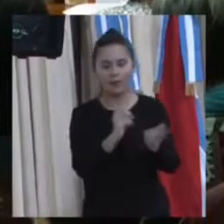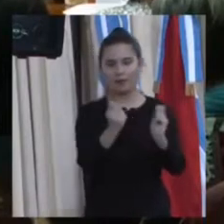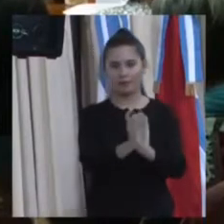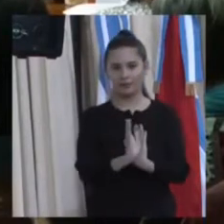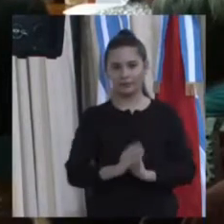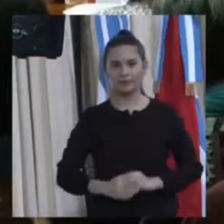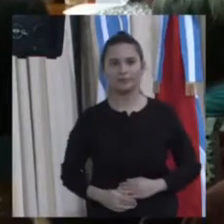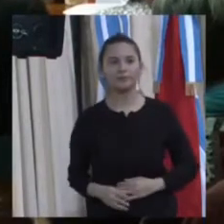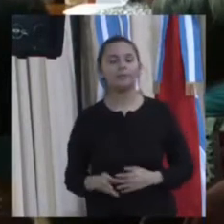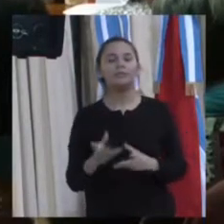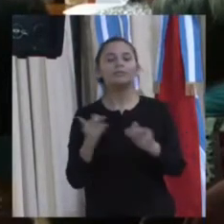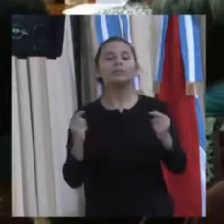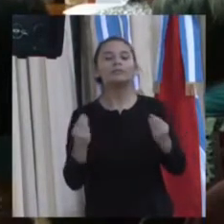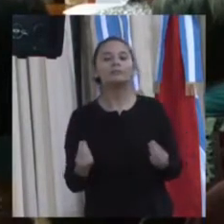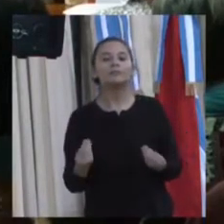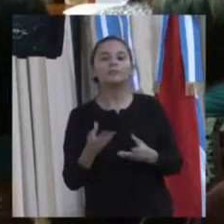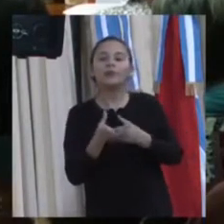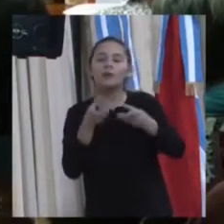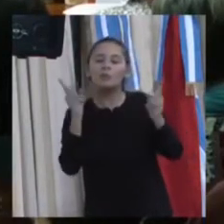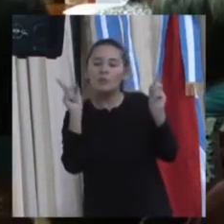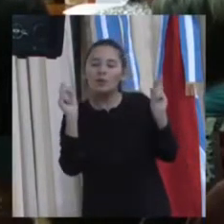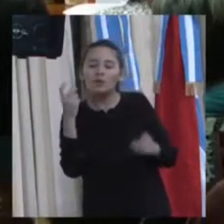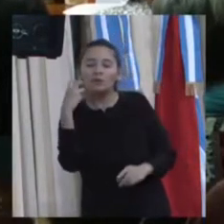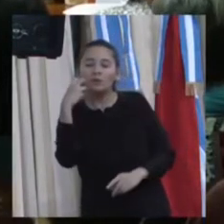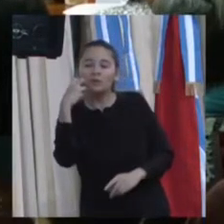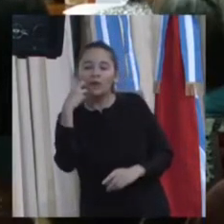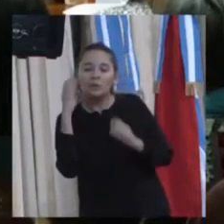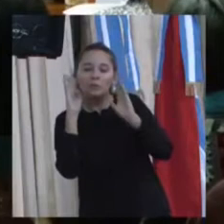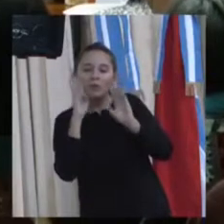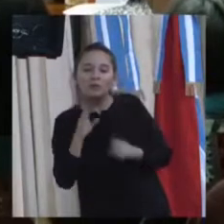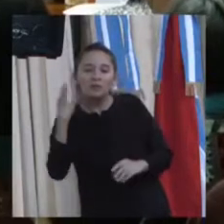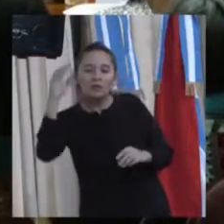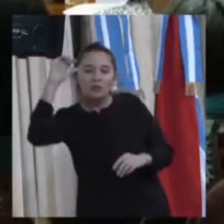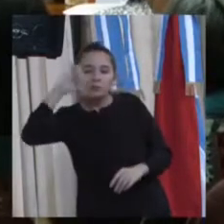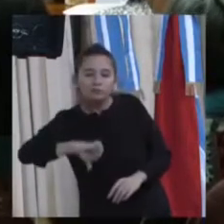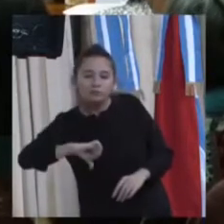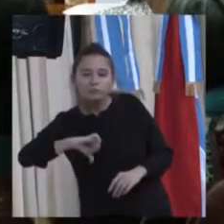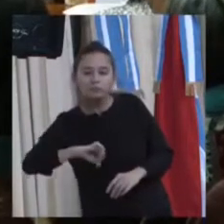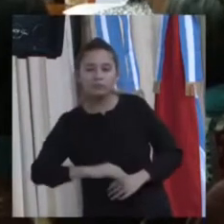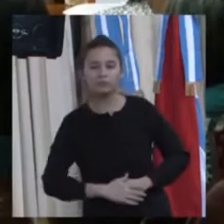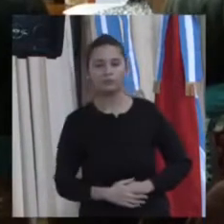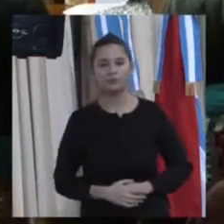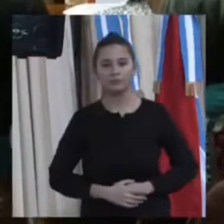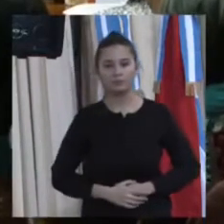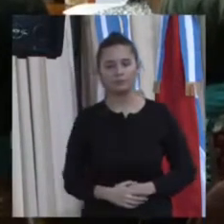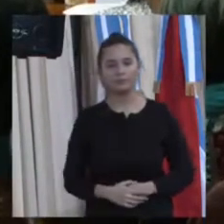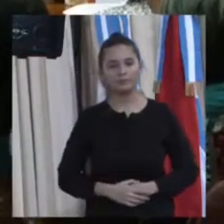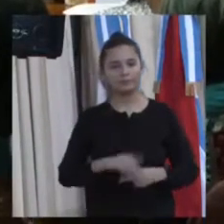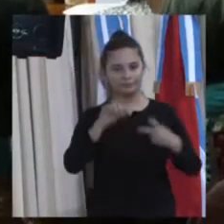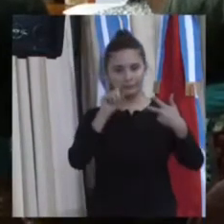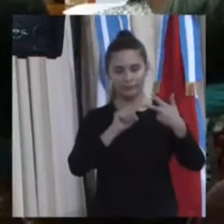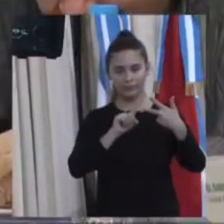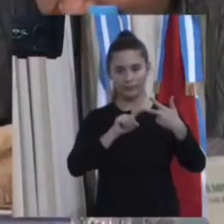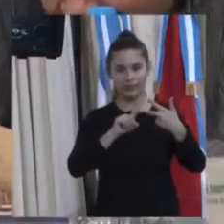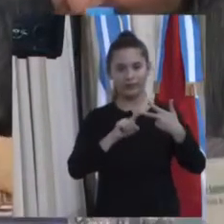Y concluía, esos viejos profesores tienen un pensamiento tan estéril como un latifundio. Tercera dimensión, la